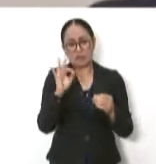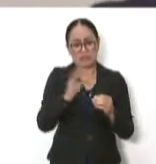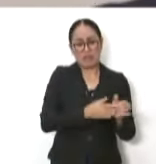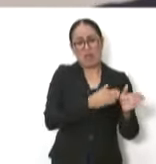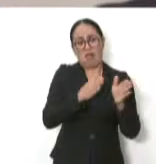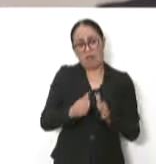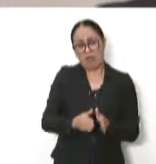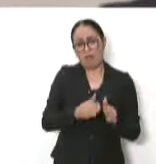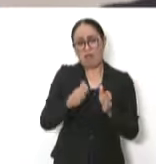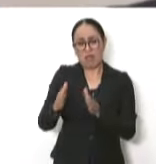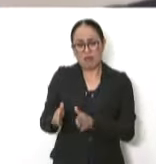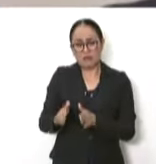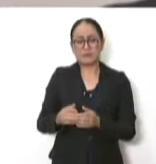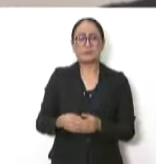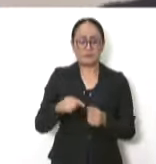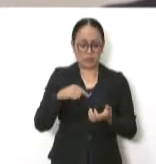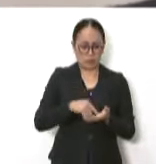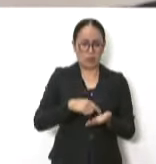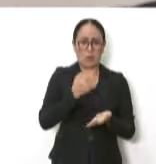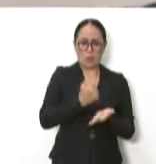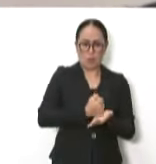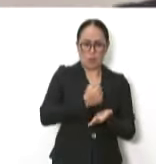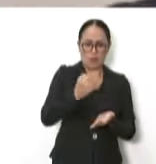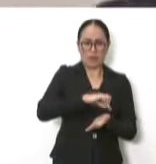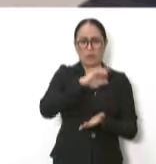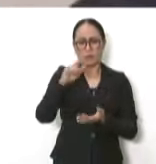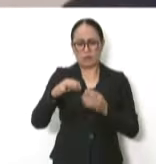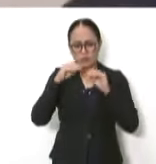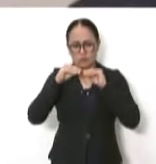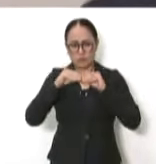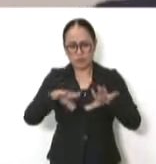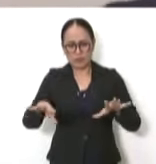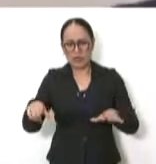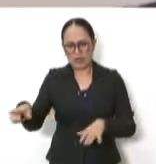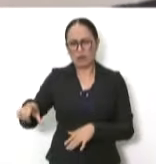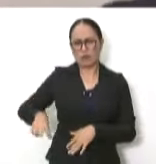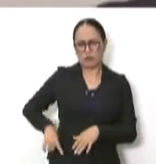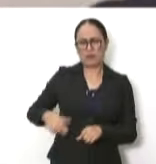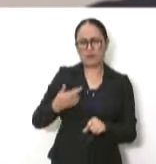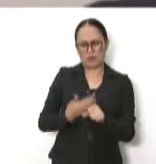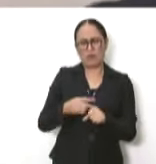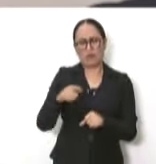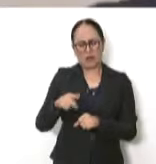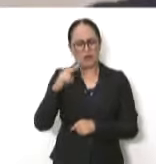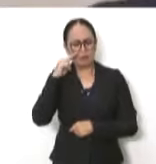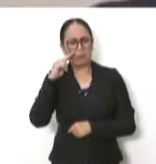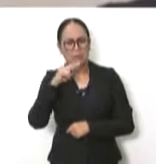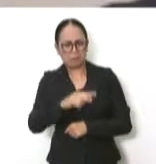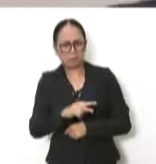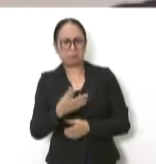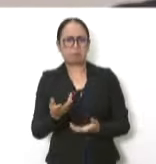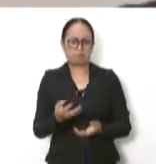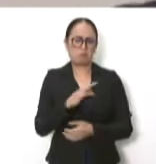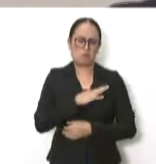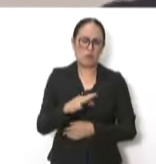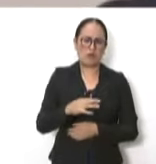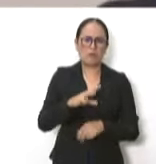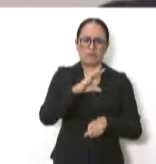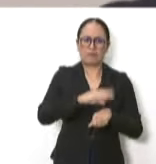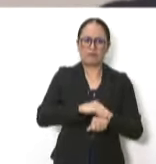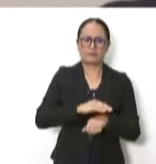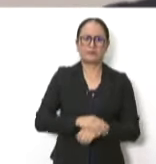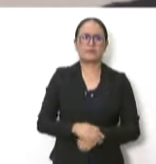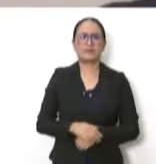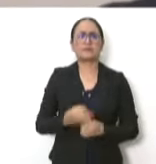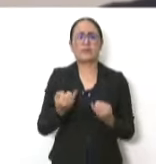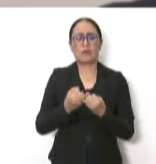difiera. Obviamente, entre la publicación, el señor gobernador tiene el derecho de veto, me queda claro, también en un determinado periodo.